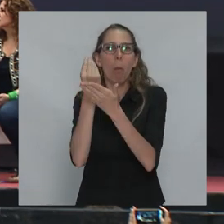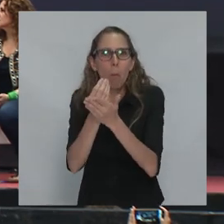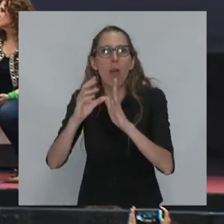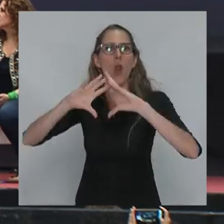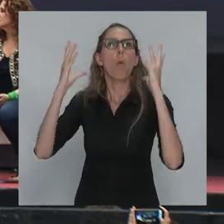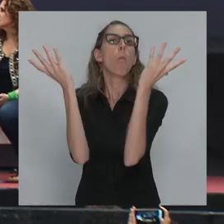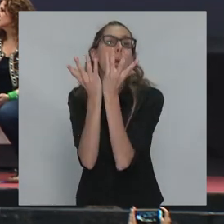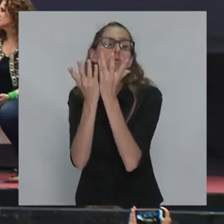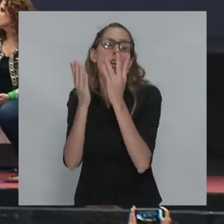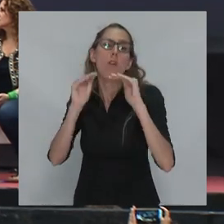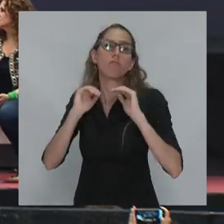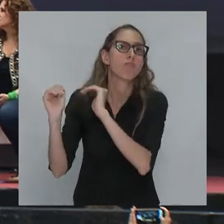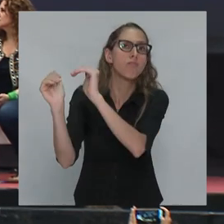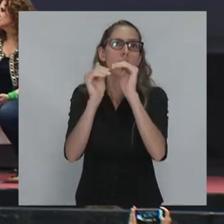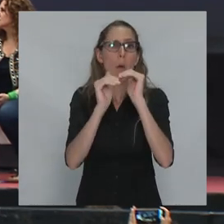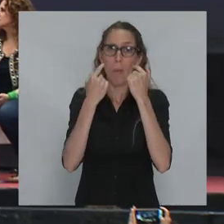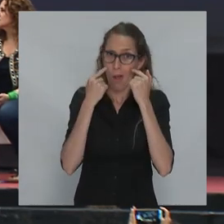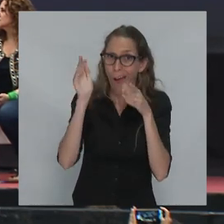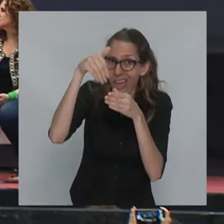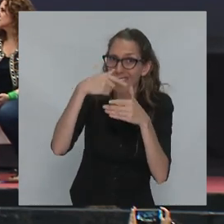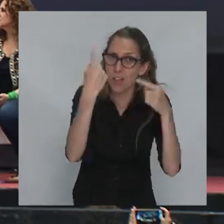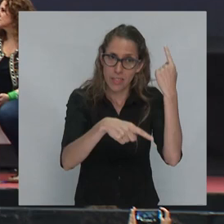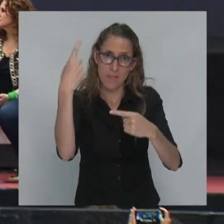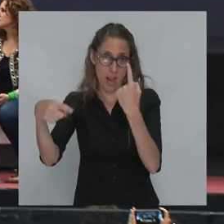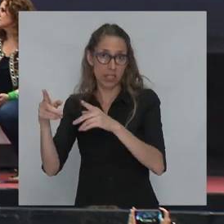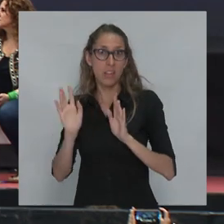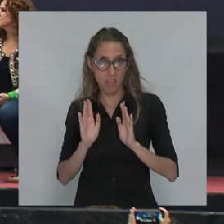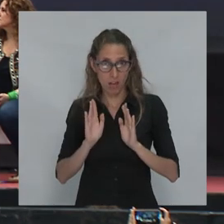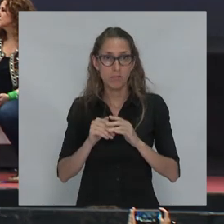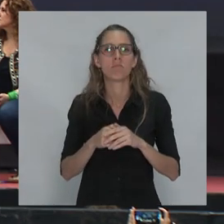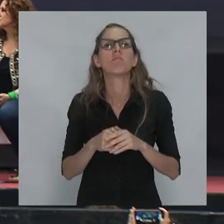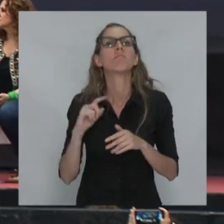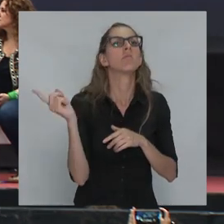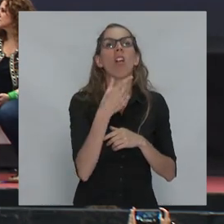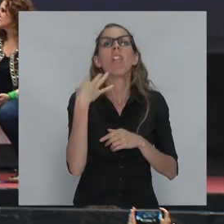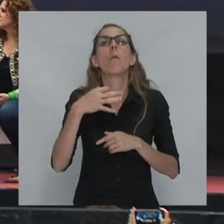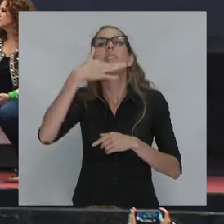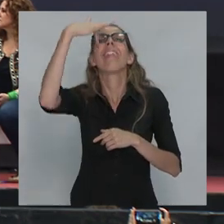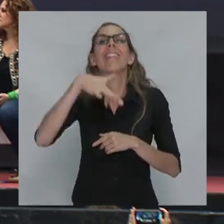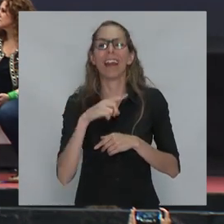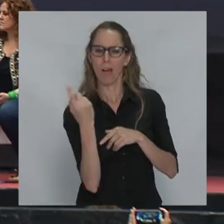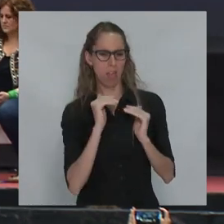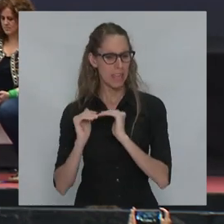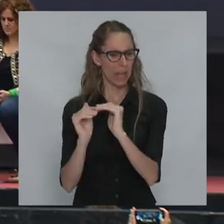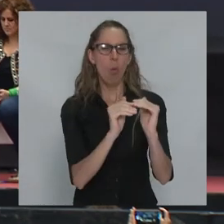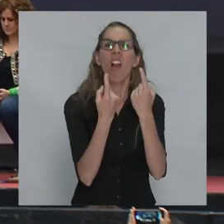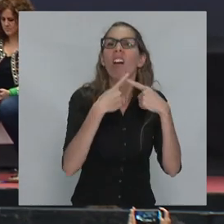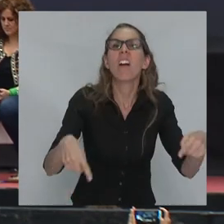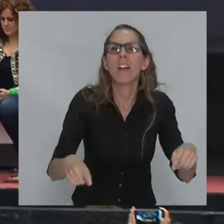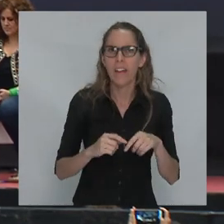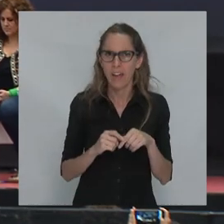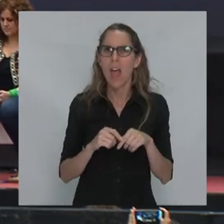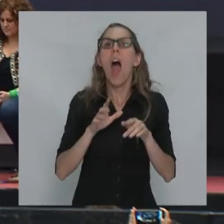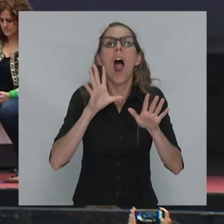en un mundo común pero diverso. Tenemos que definir qué tenemos en común, qué vamos a considerar válido